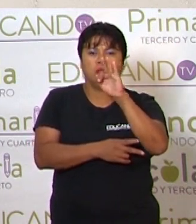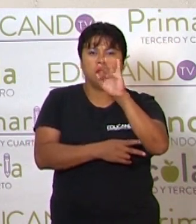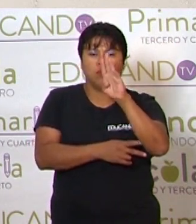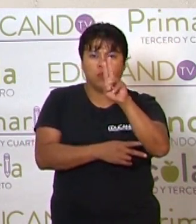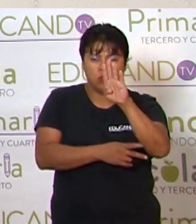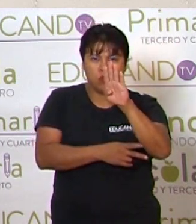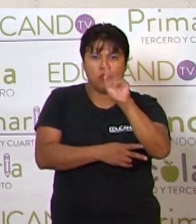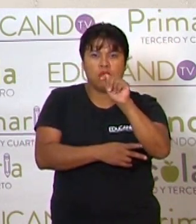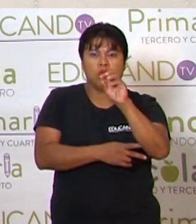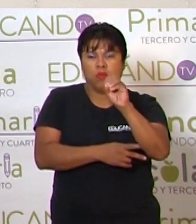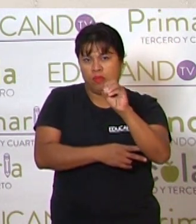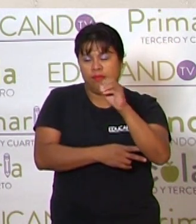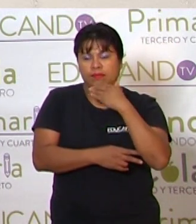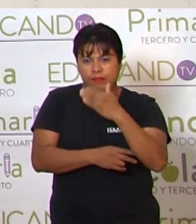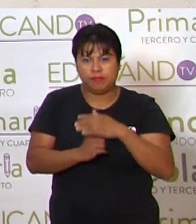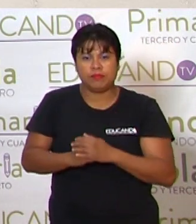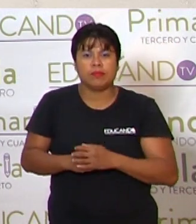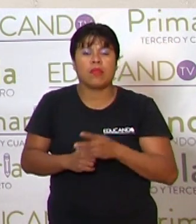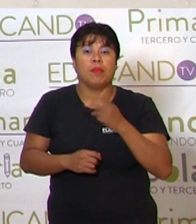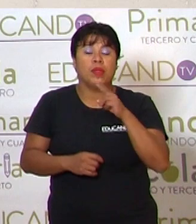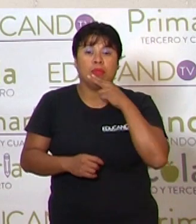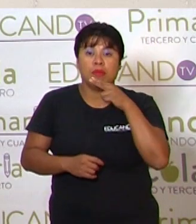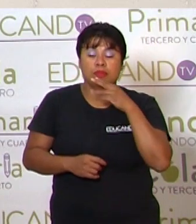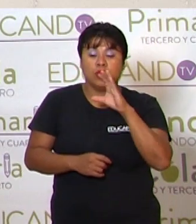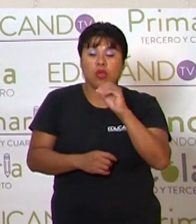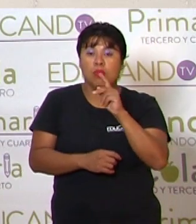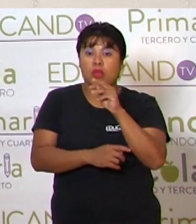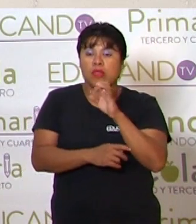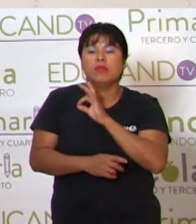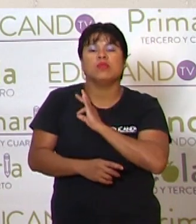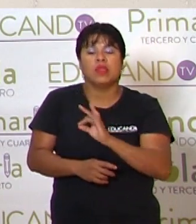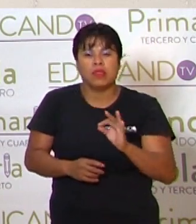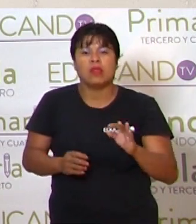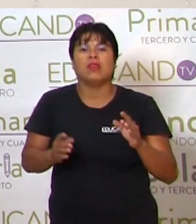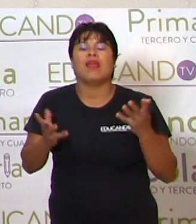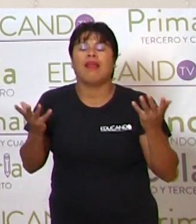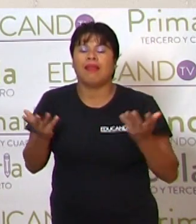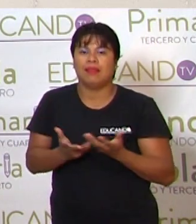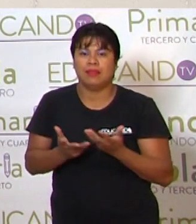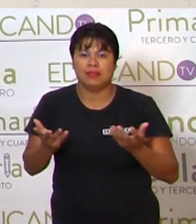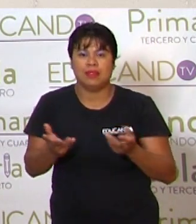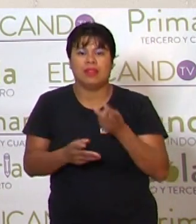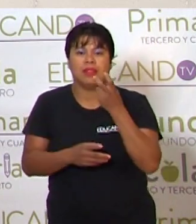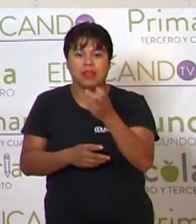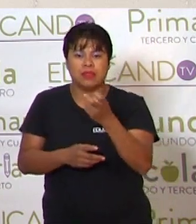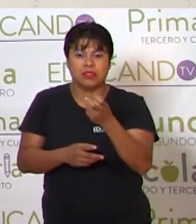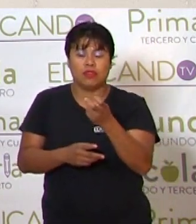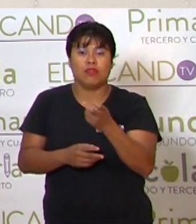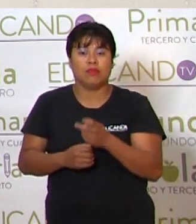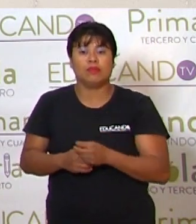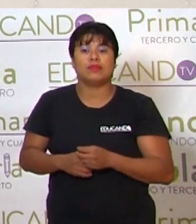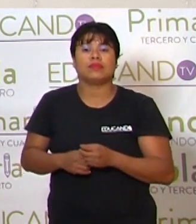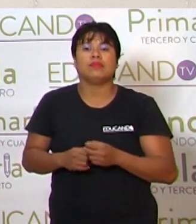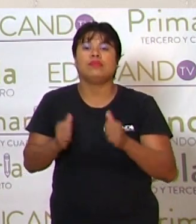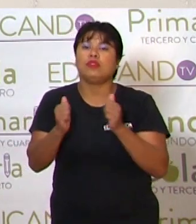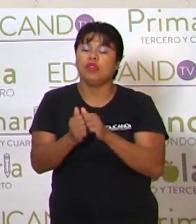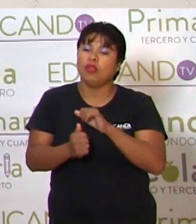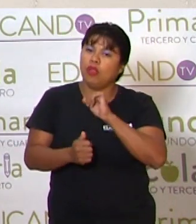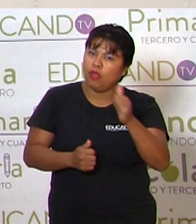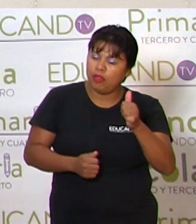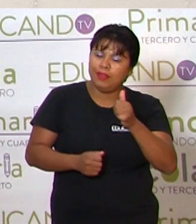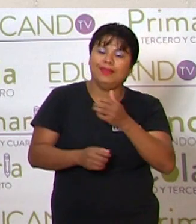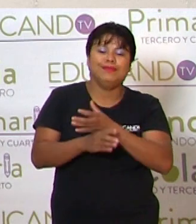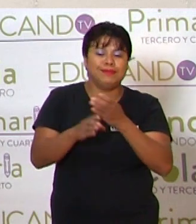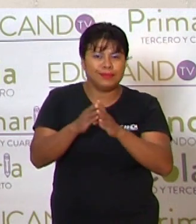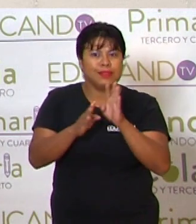¿Bien? Pero los verbos copulativos van a permitir realizar esta acción con